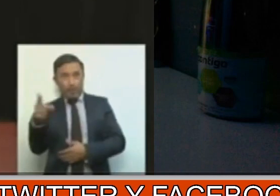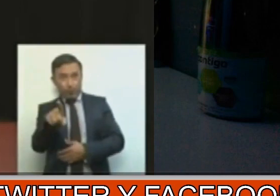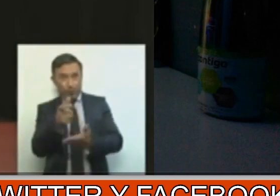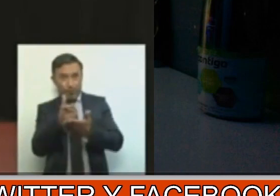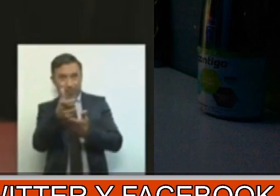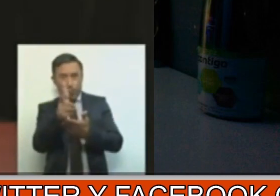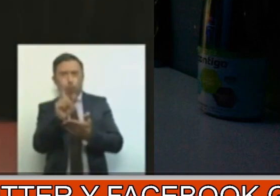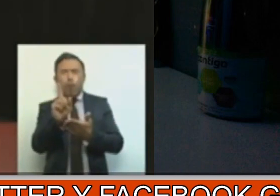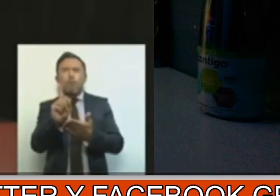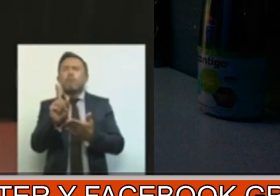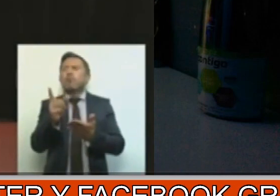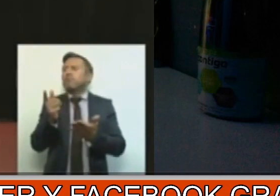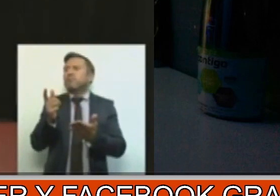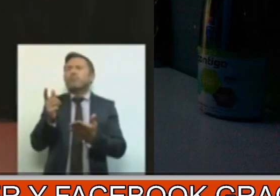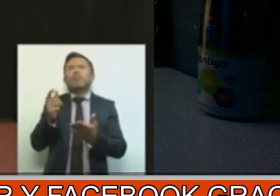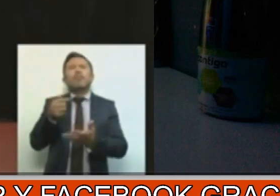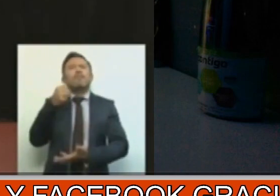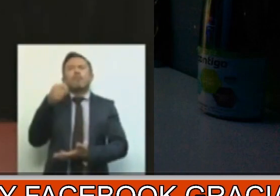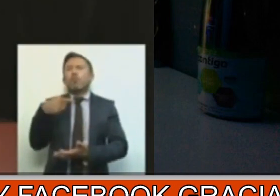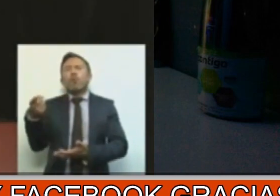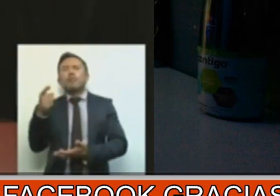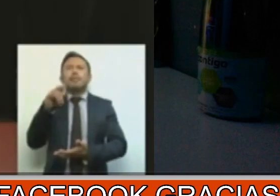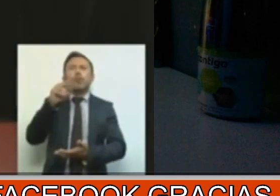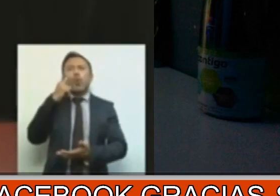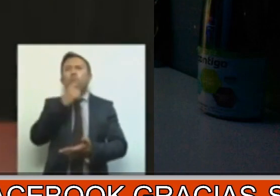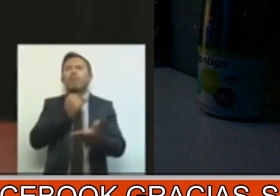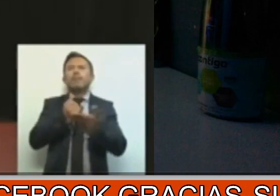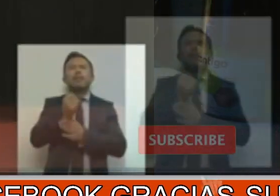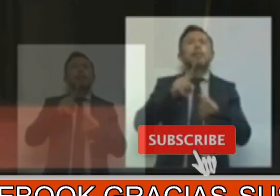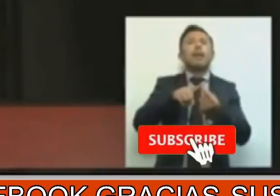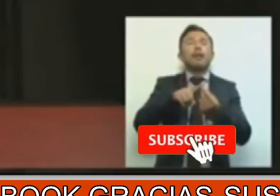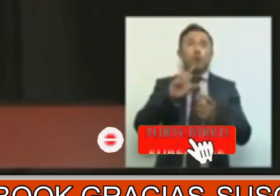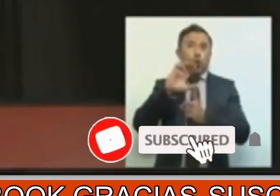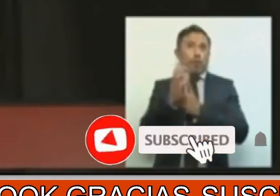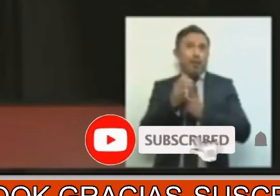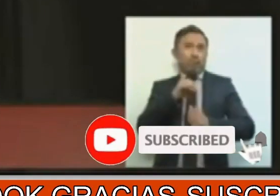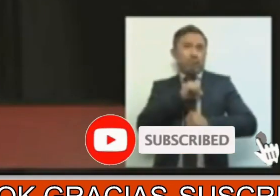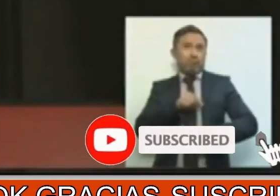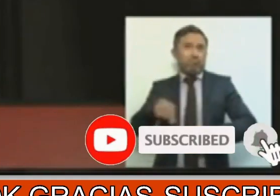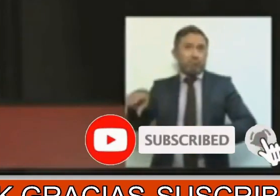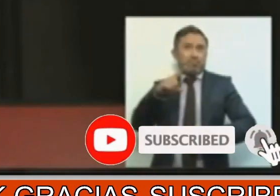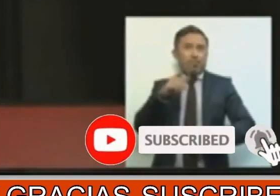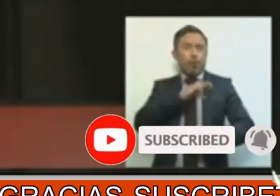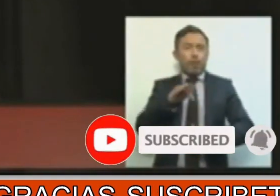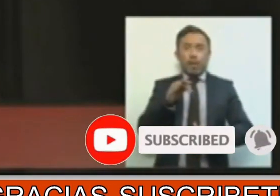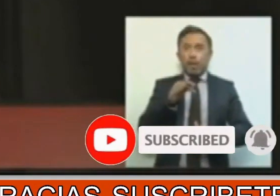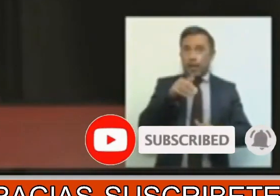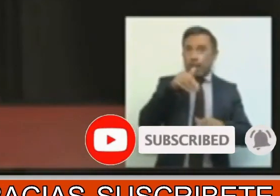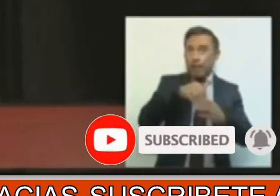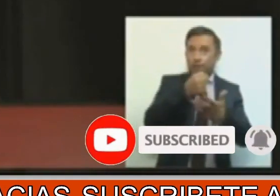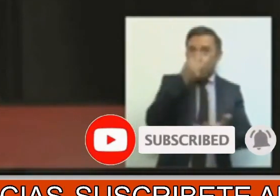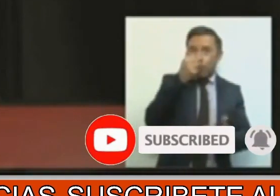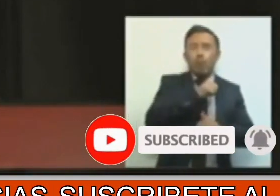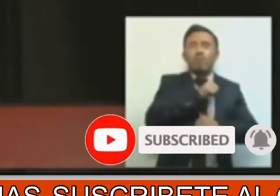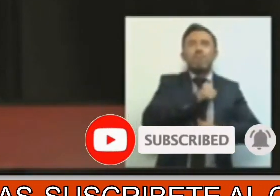en el fideicomiso? El comité. ¿Quién cambia las reglas de cómo se aplica el dinero en los fideicomisos?